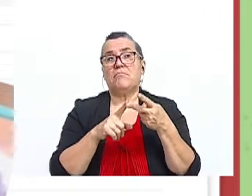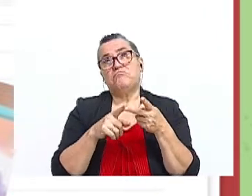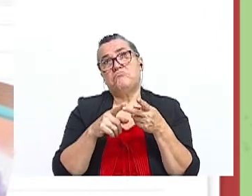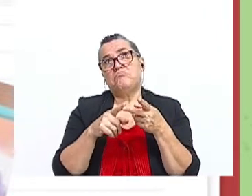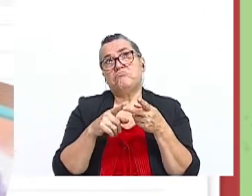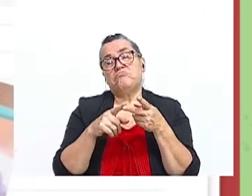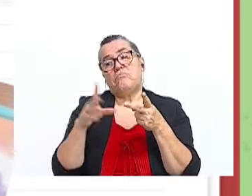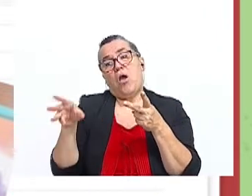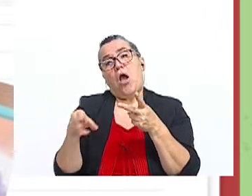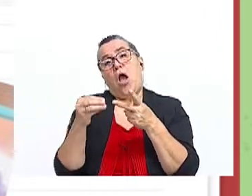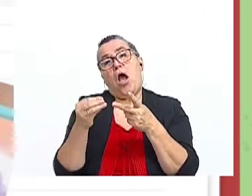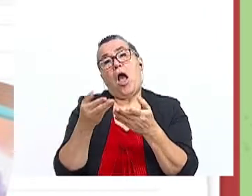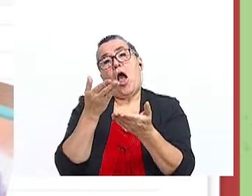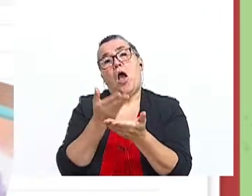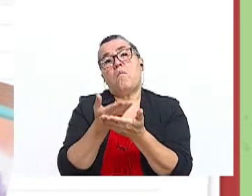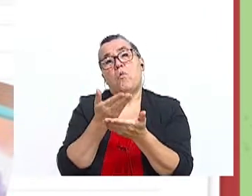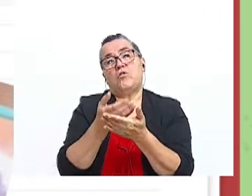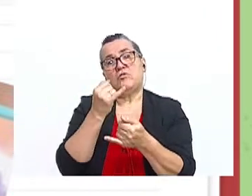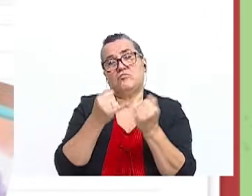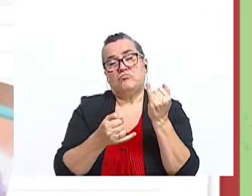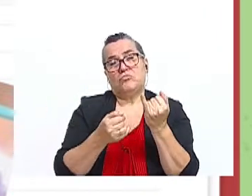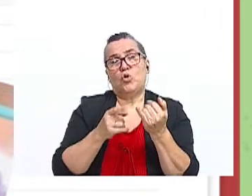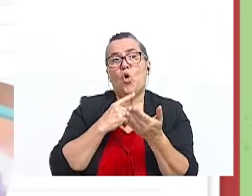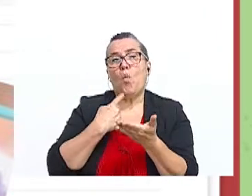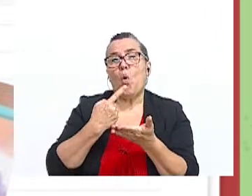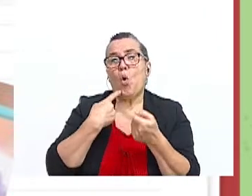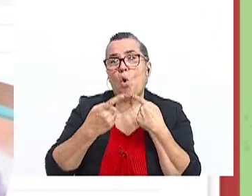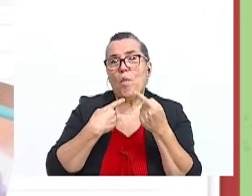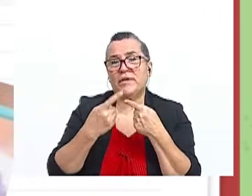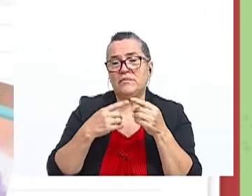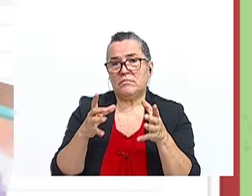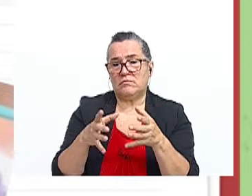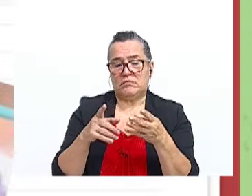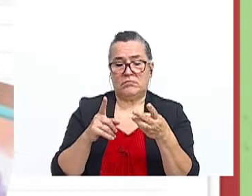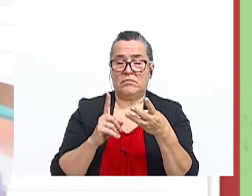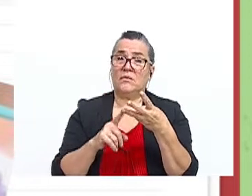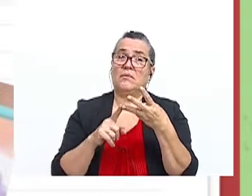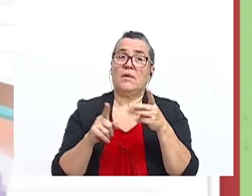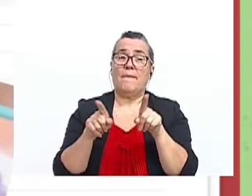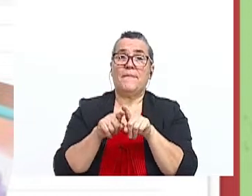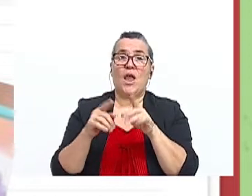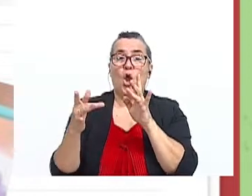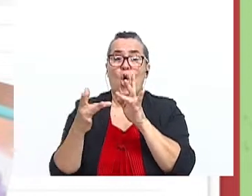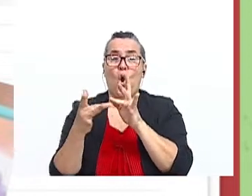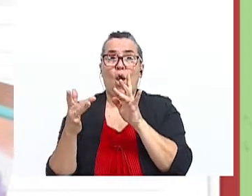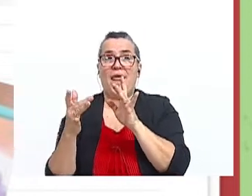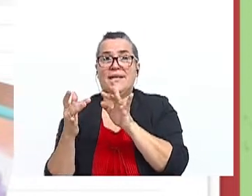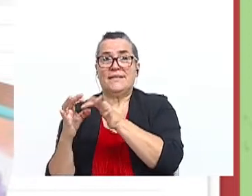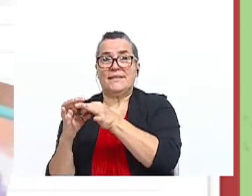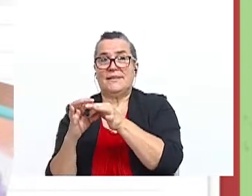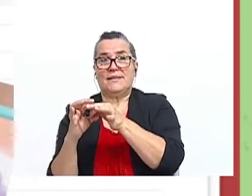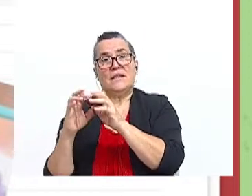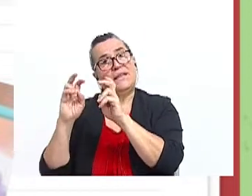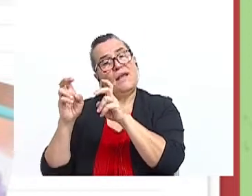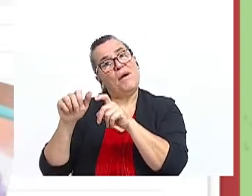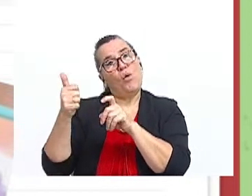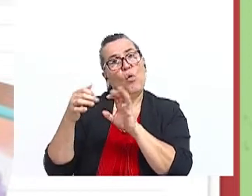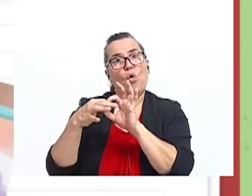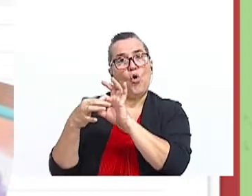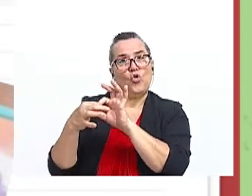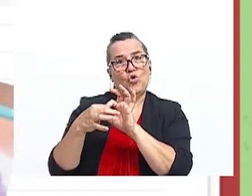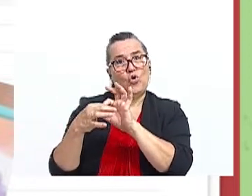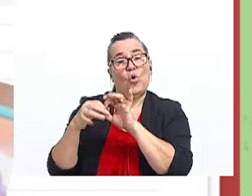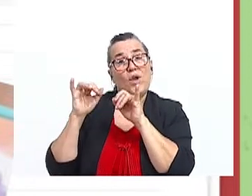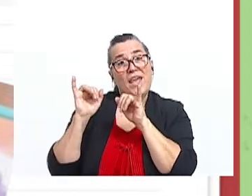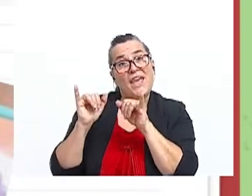final mediante un comentario. Incluso podemos conectar nuestro tema con uno que se relacione y